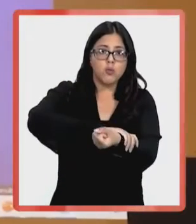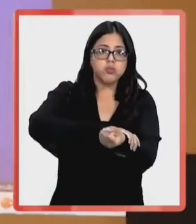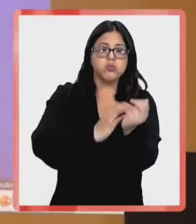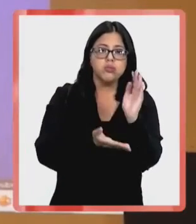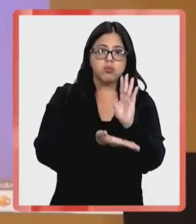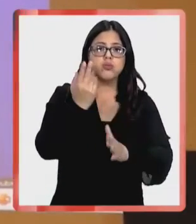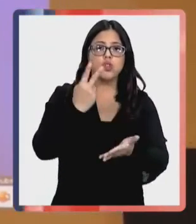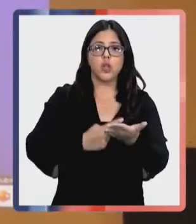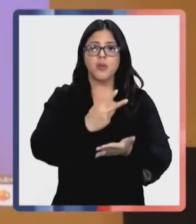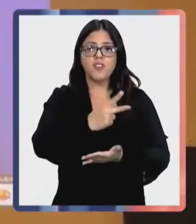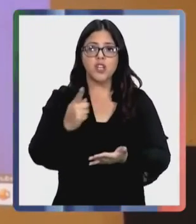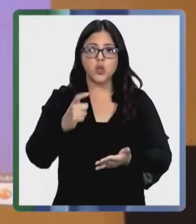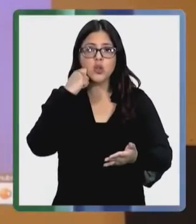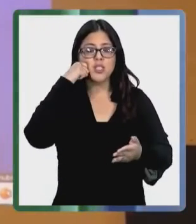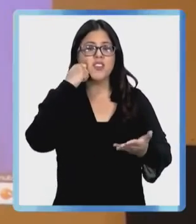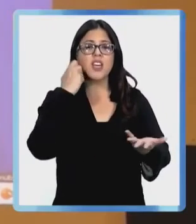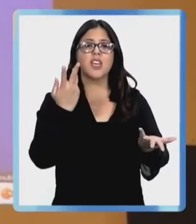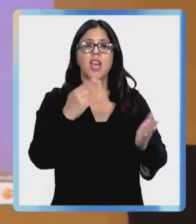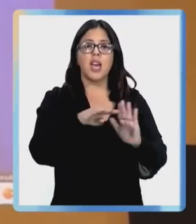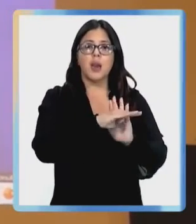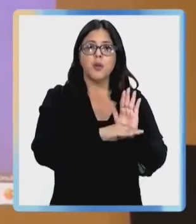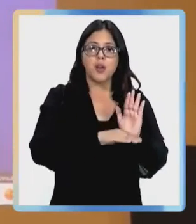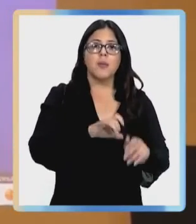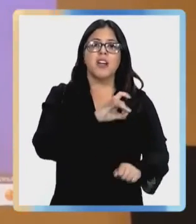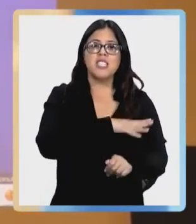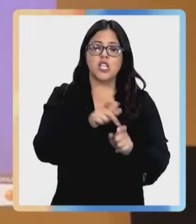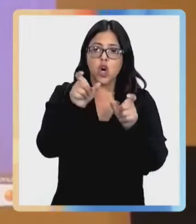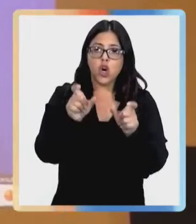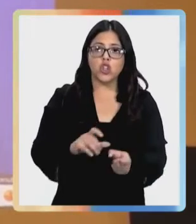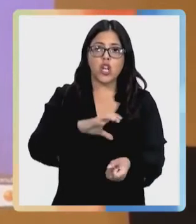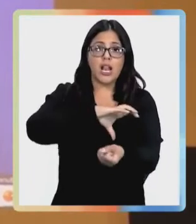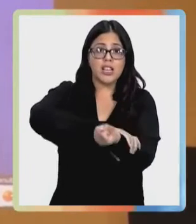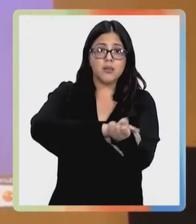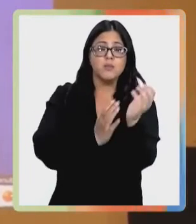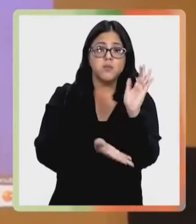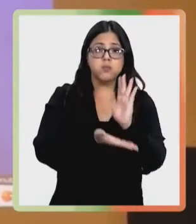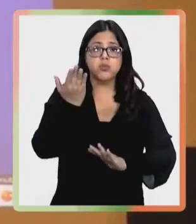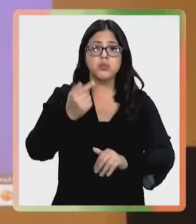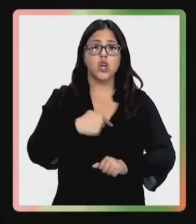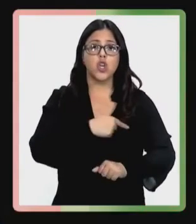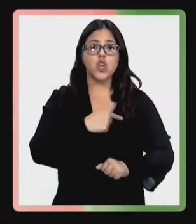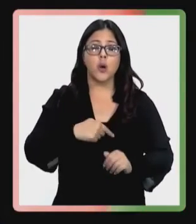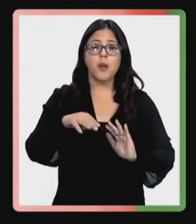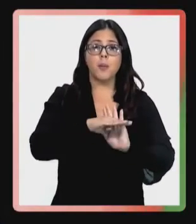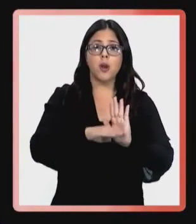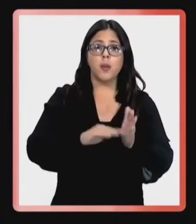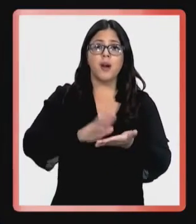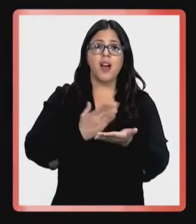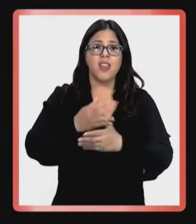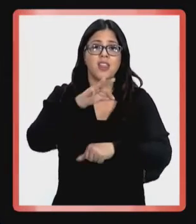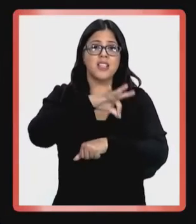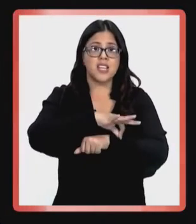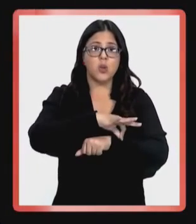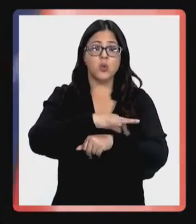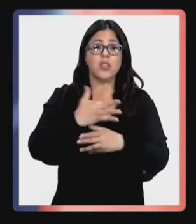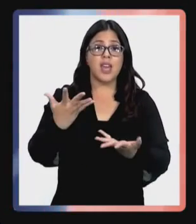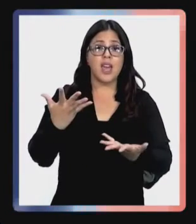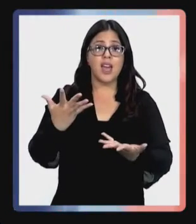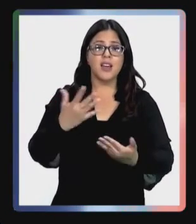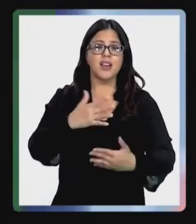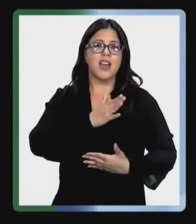de Hipertensión 2021, que reconoce al Programa Chileno de Control de Hipertensión, denominado Programa de